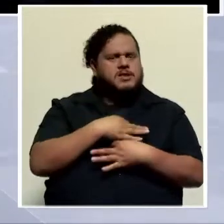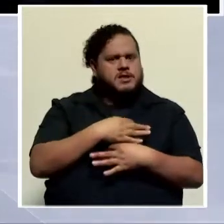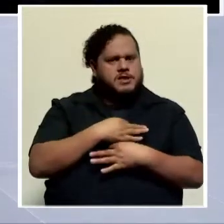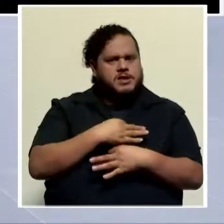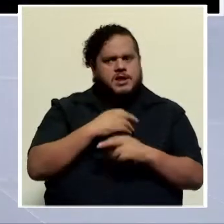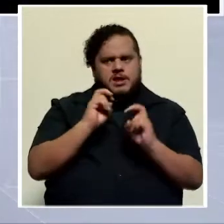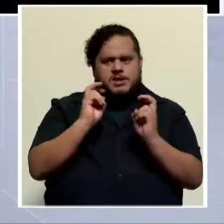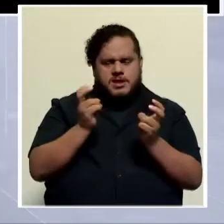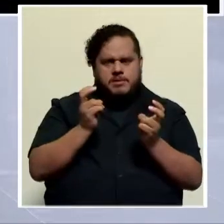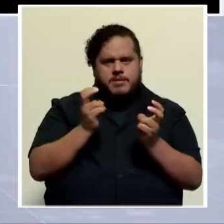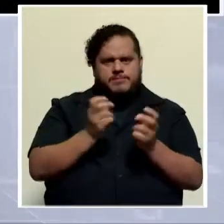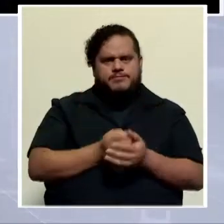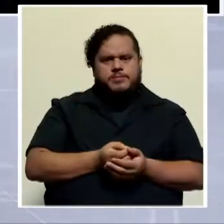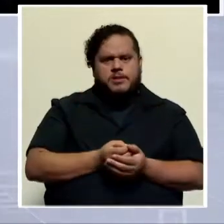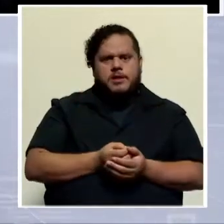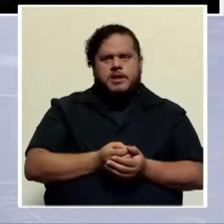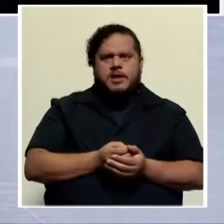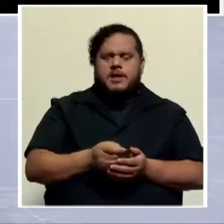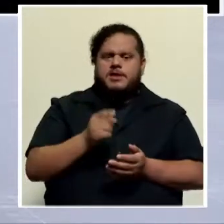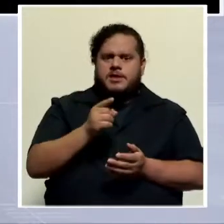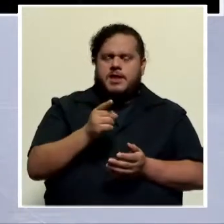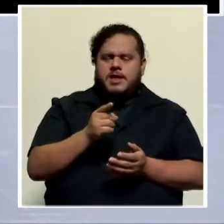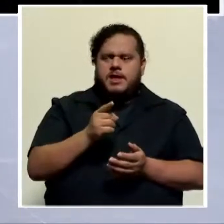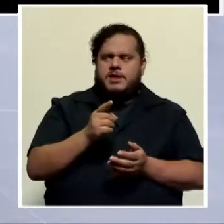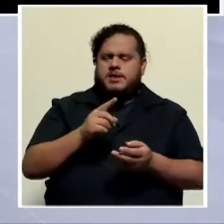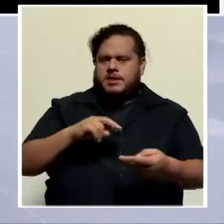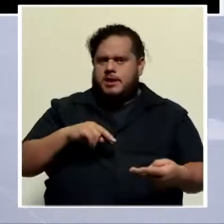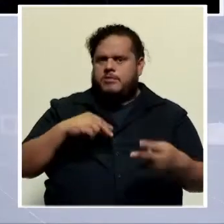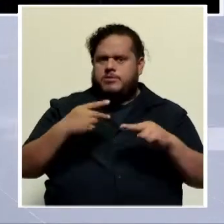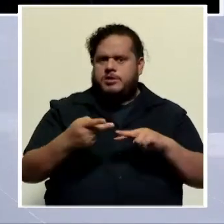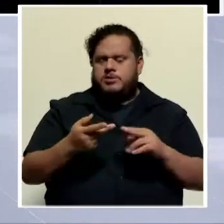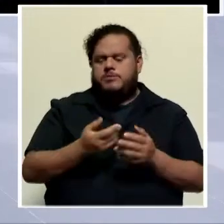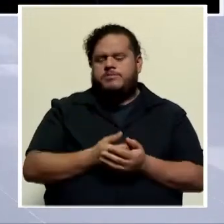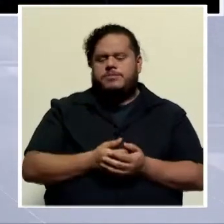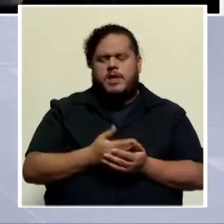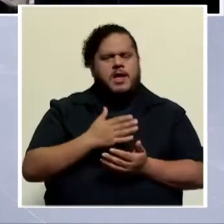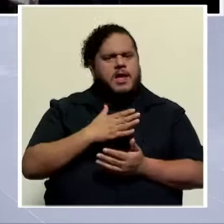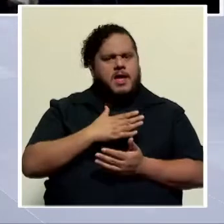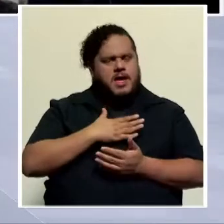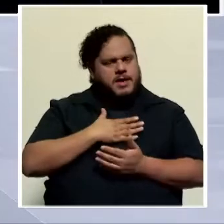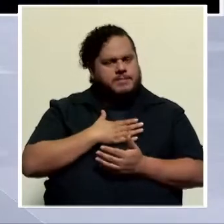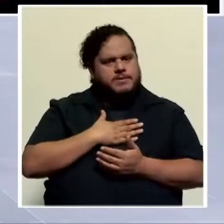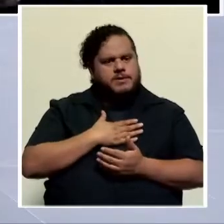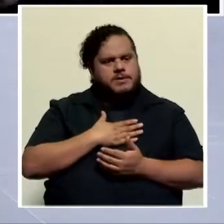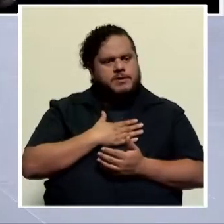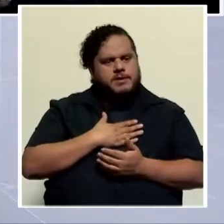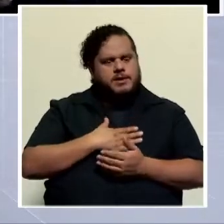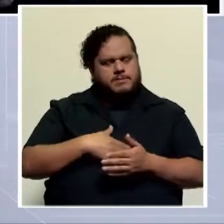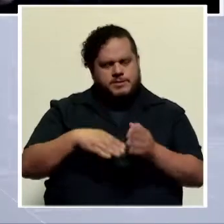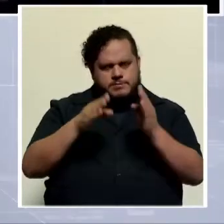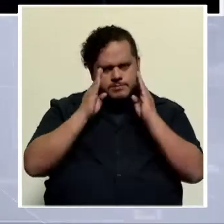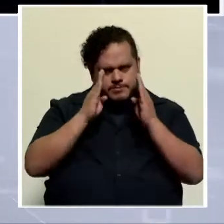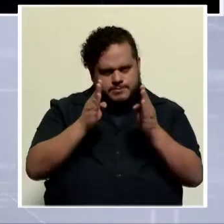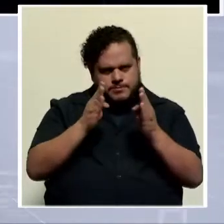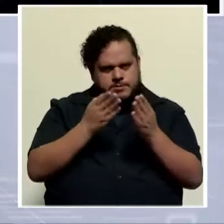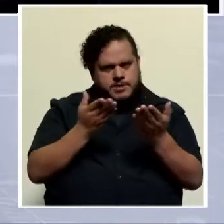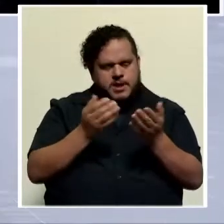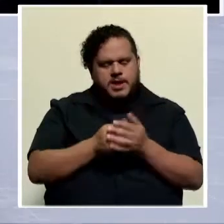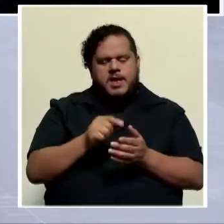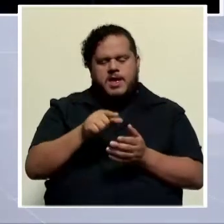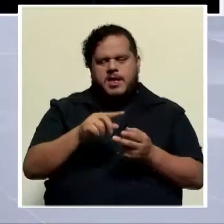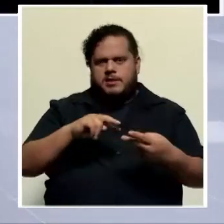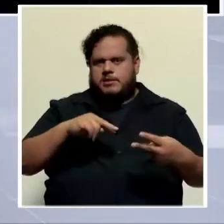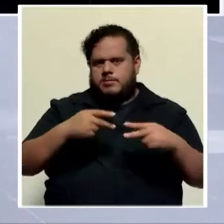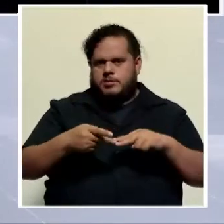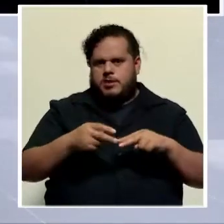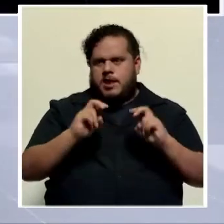interesante el tema de esta oposición. A mí me llama muchísimo la atención esta